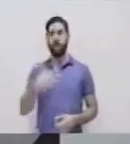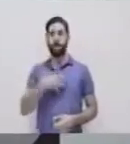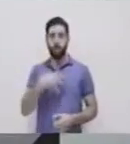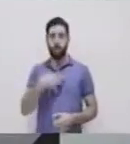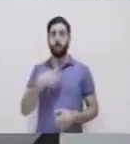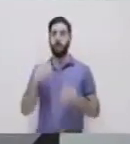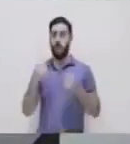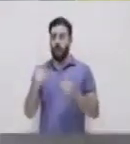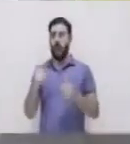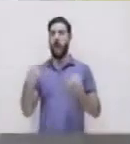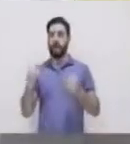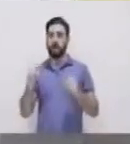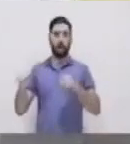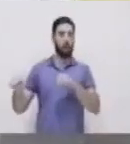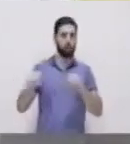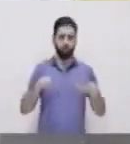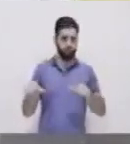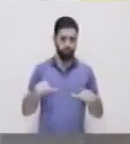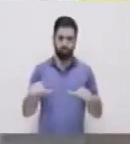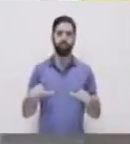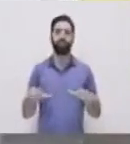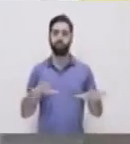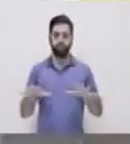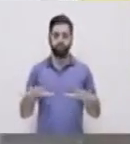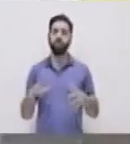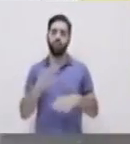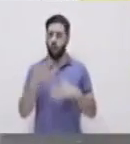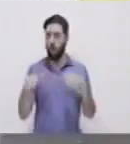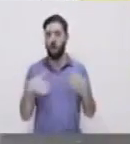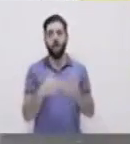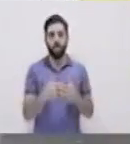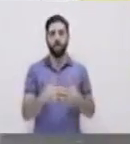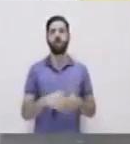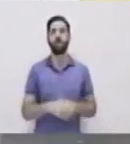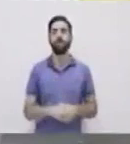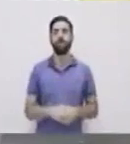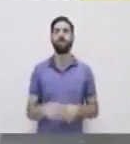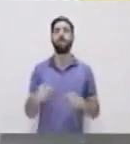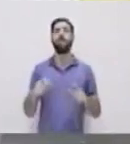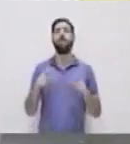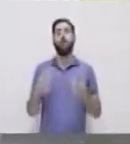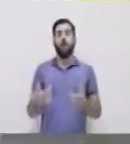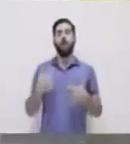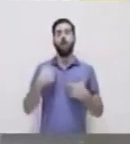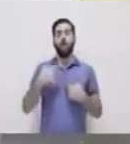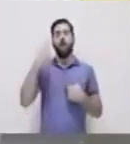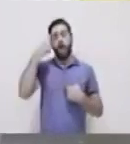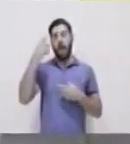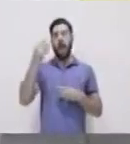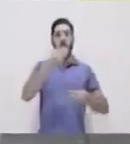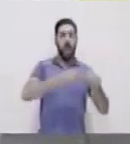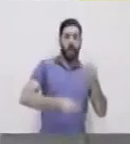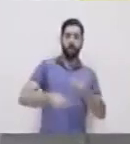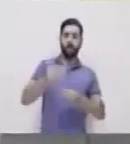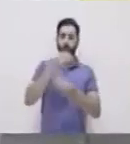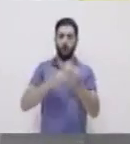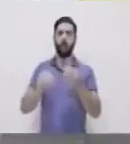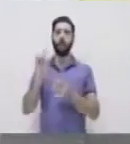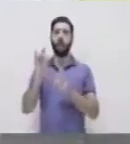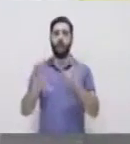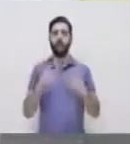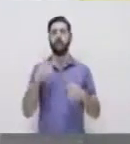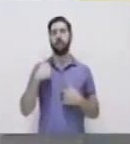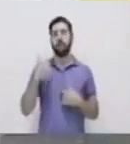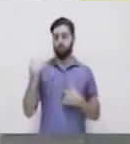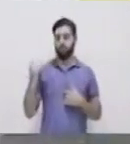mis propias convicciones y actuar en base a lo que yo soy. Claro, ¿y cómo podemos, licenciada, ir cambiando ese chip?